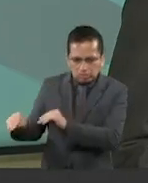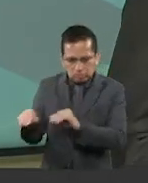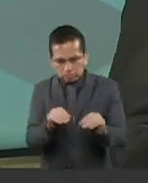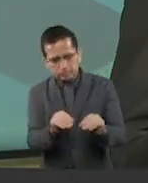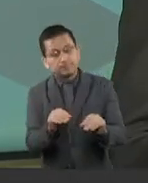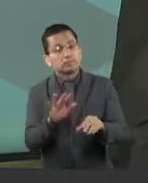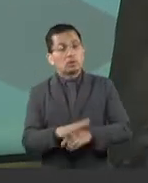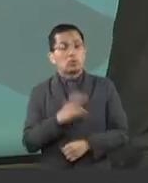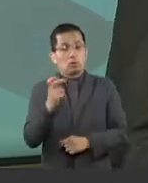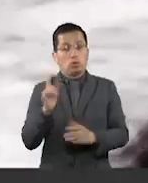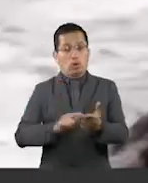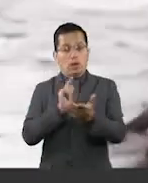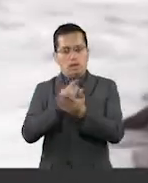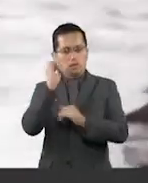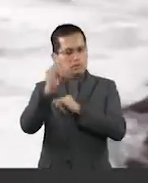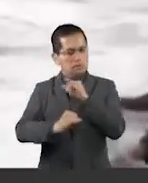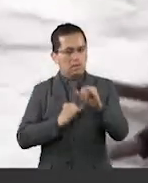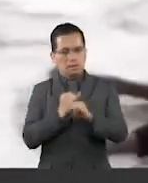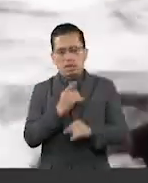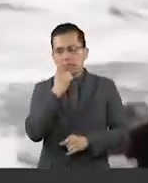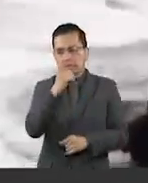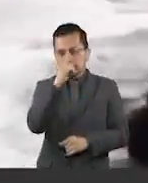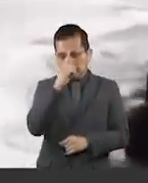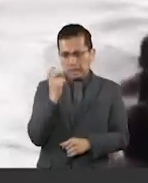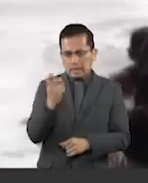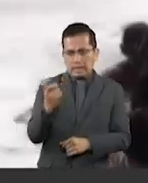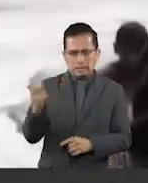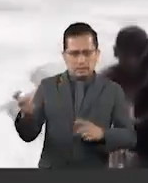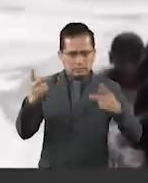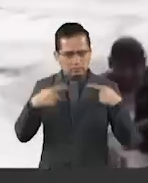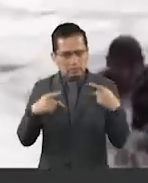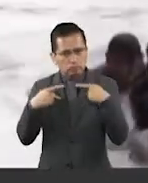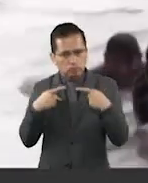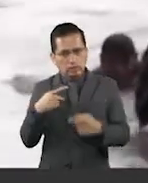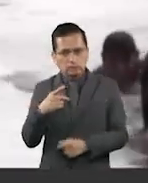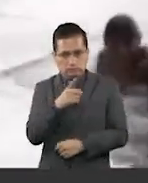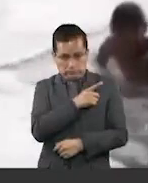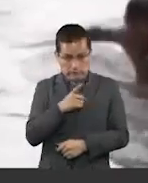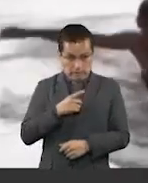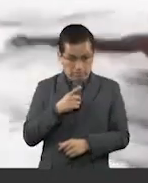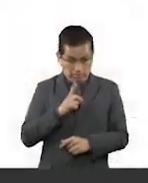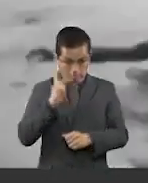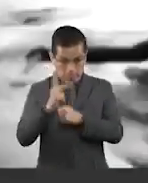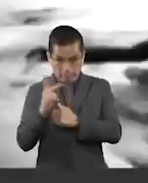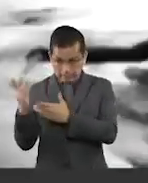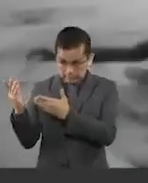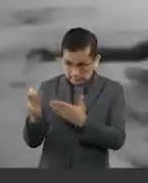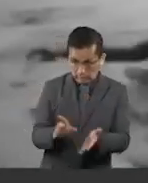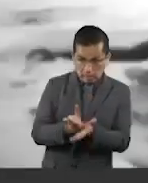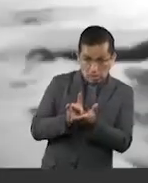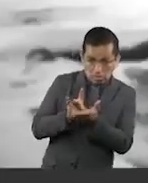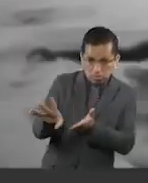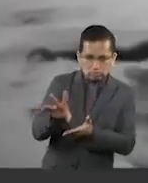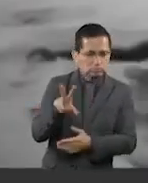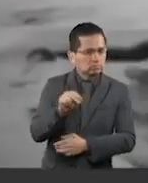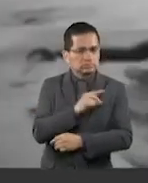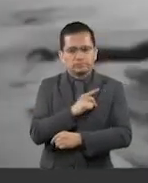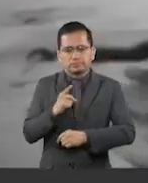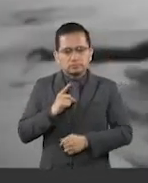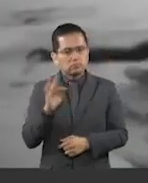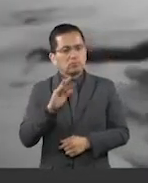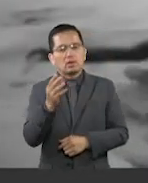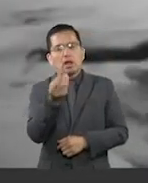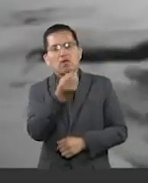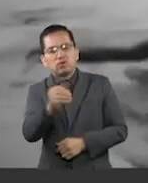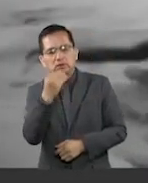indica que las mujeres y los hombres en esta situación en esta condición no deben ser expulsadas o obligadas a retornar